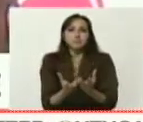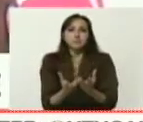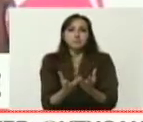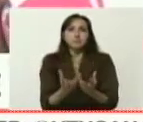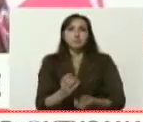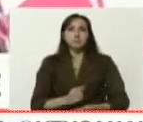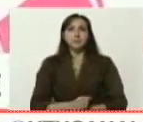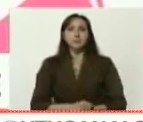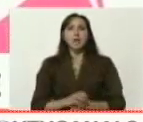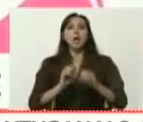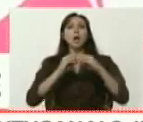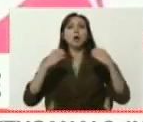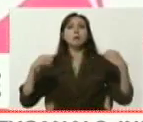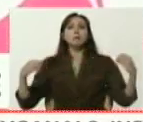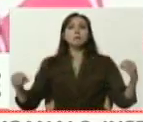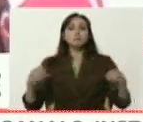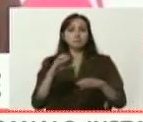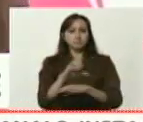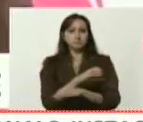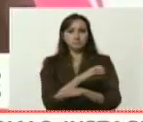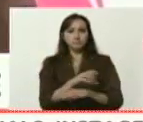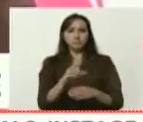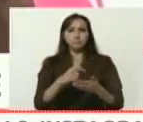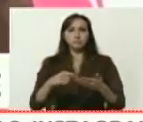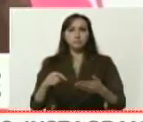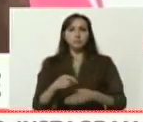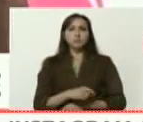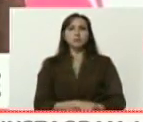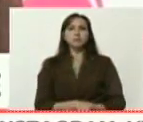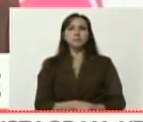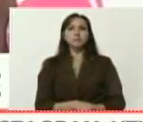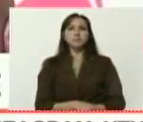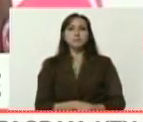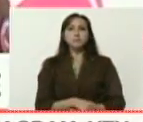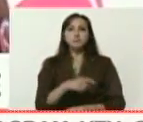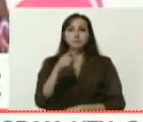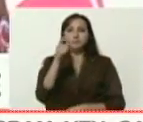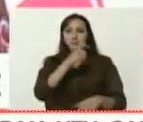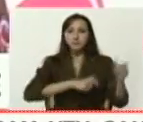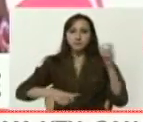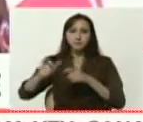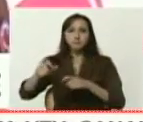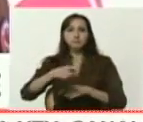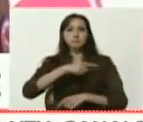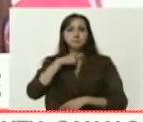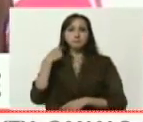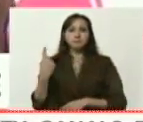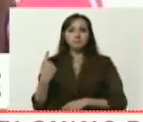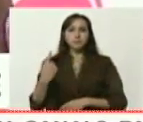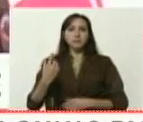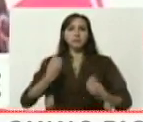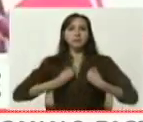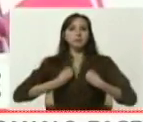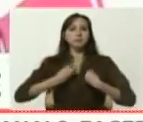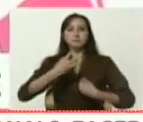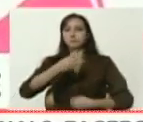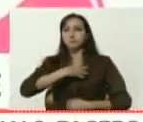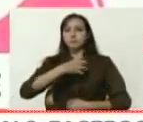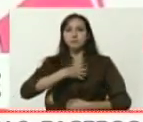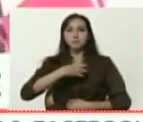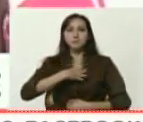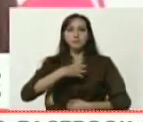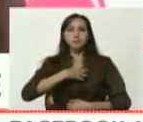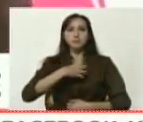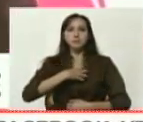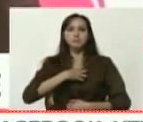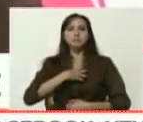Esta frase es del cantor. Los que mueren por la vida no pueden llamarse muertos.